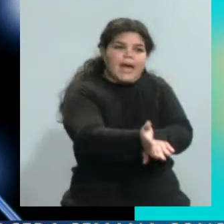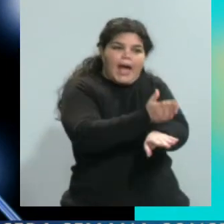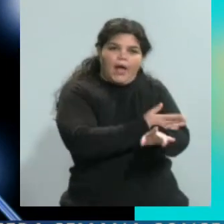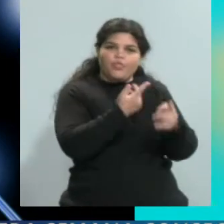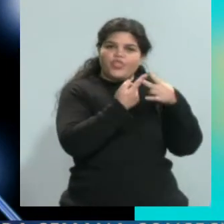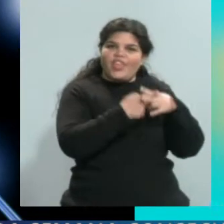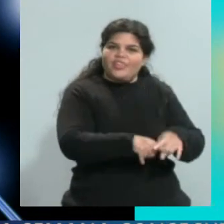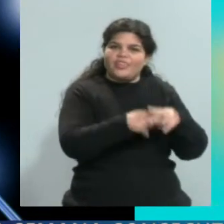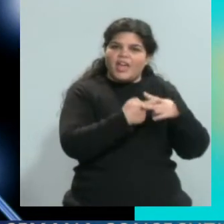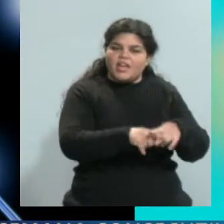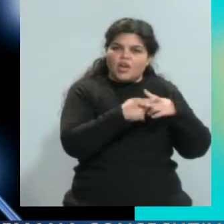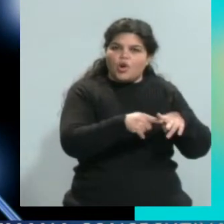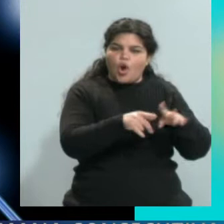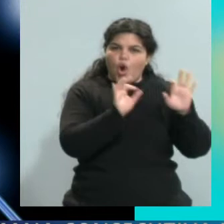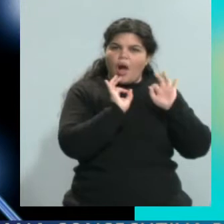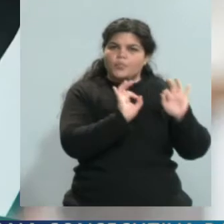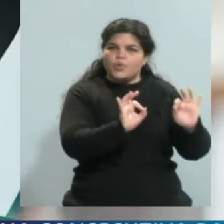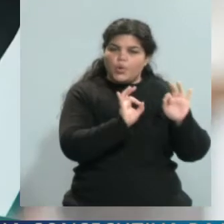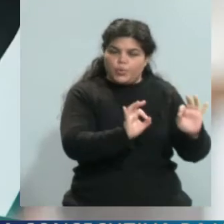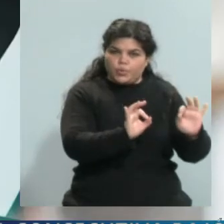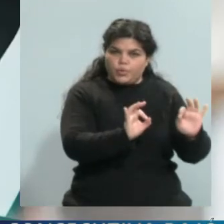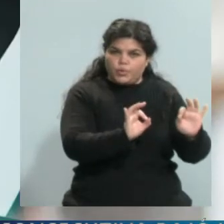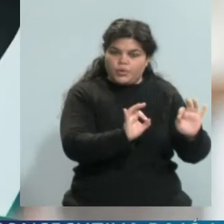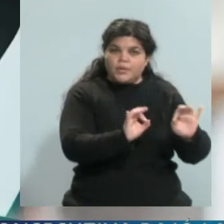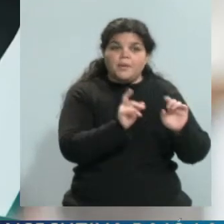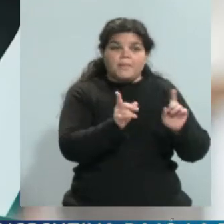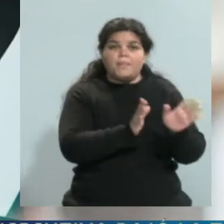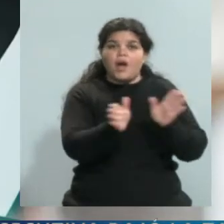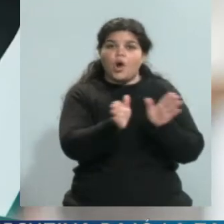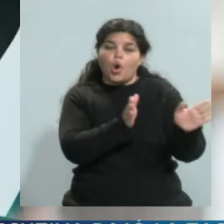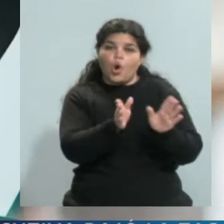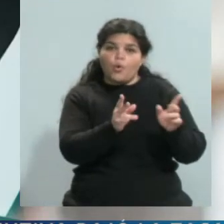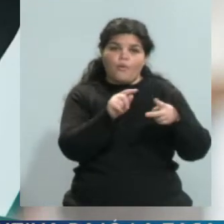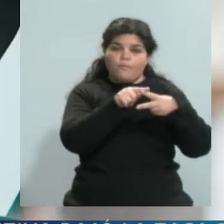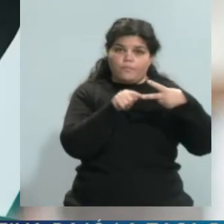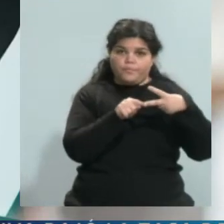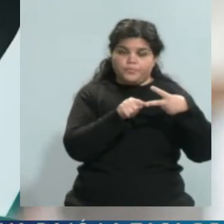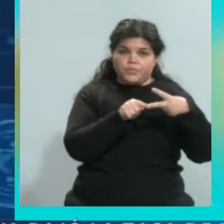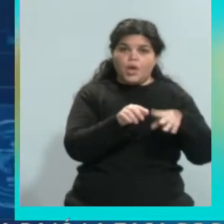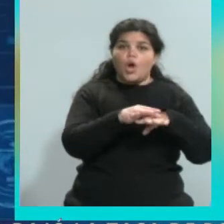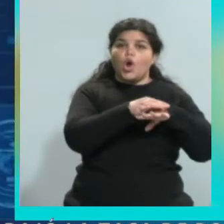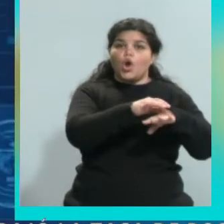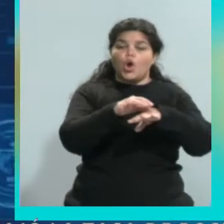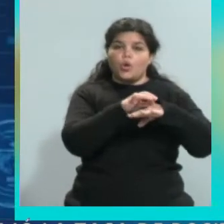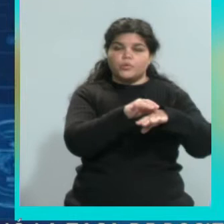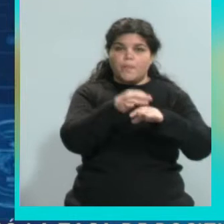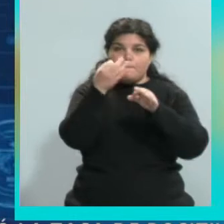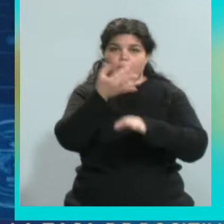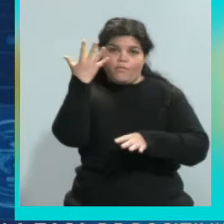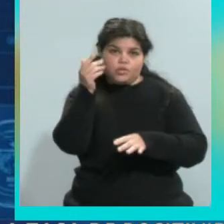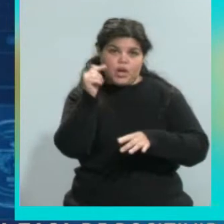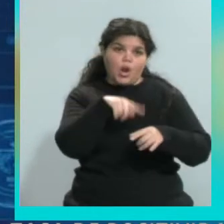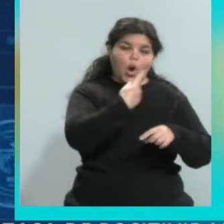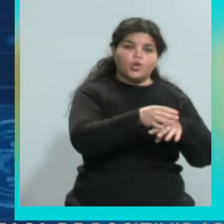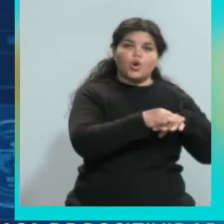absoluta, ¿bien? Y hay dos ramas de coaching, el coaching profesional y el coach diplomado. Hay una gran